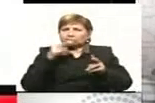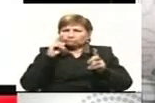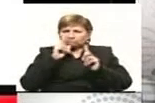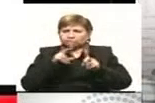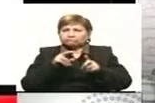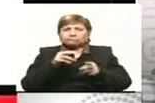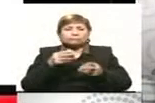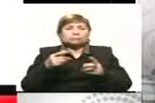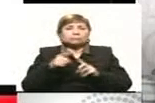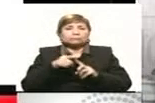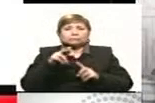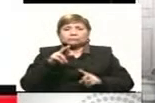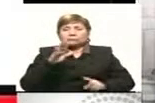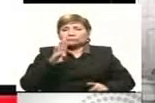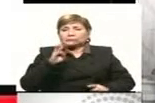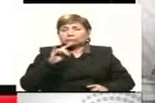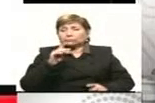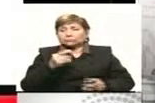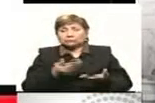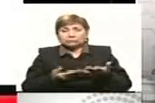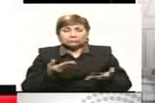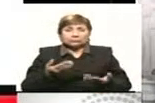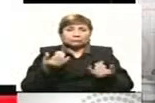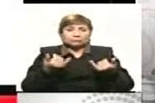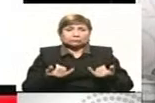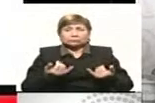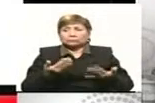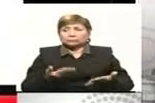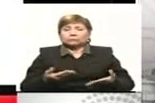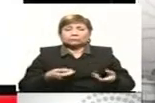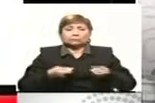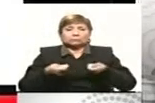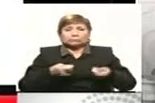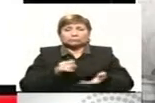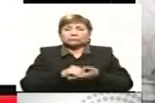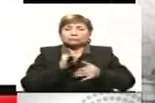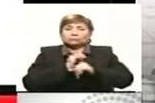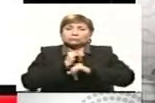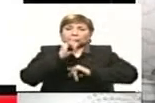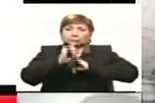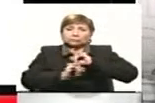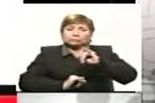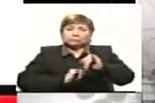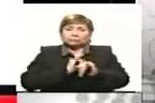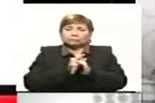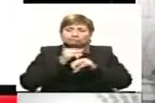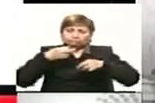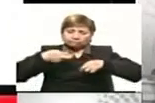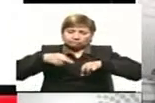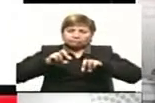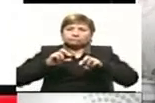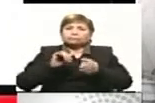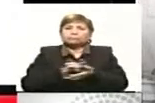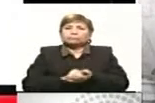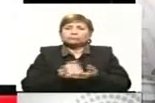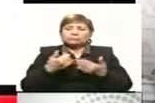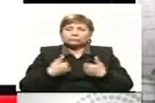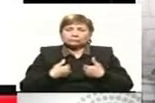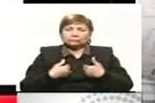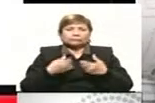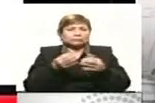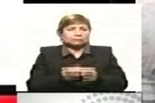administración tributaria, ¿no? Hoy los convenios internacionales permiten a la SUNAT tener mucho